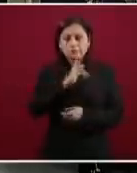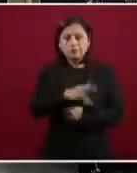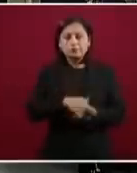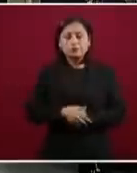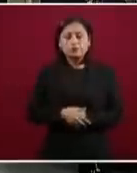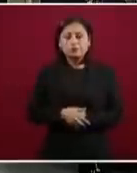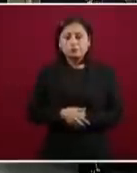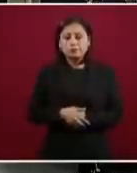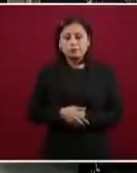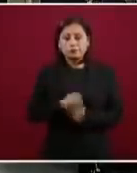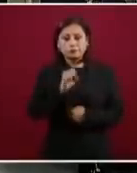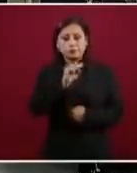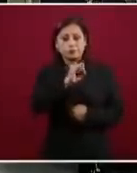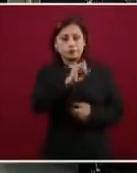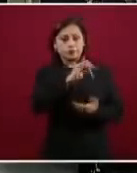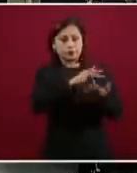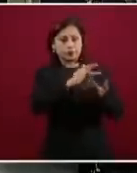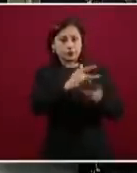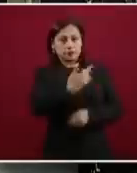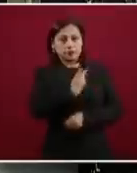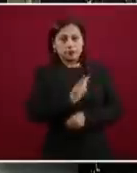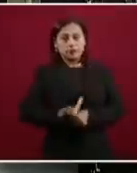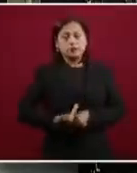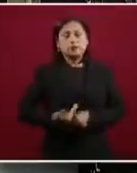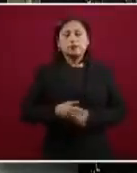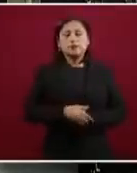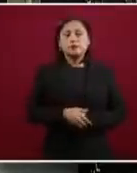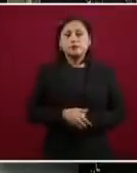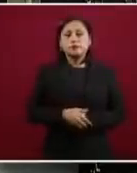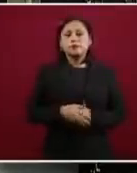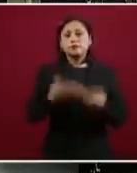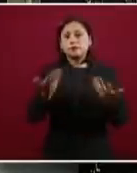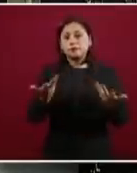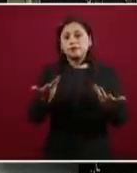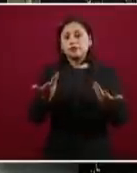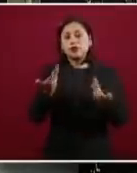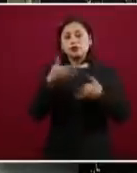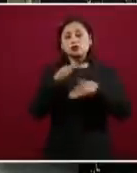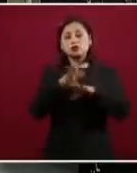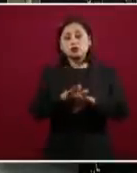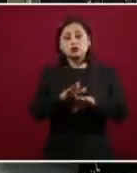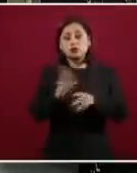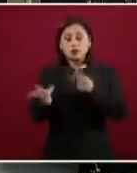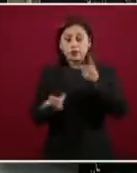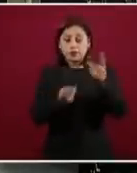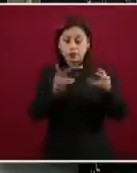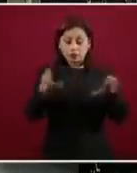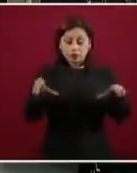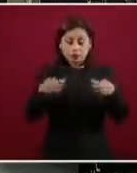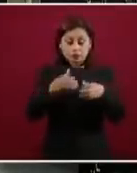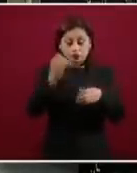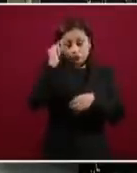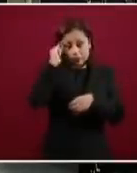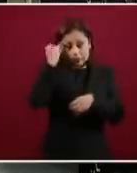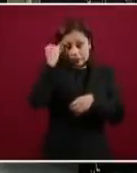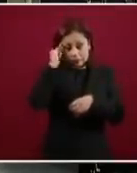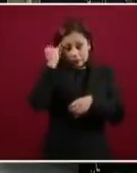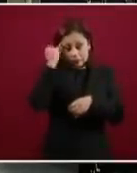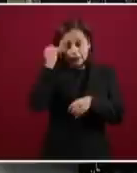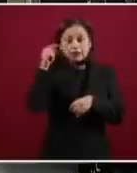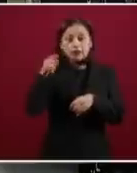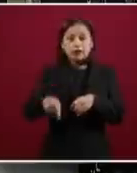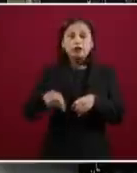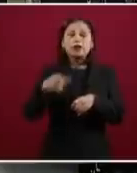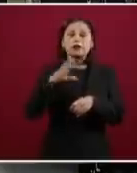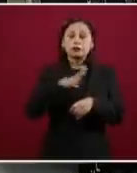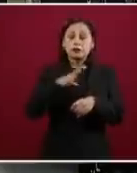contestas? Sí, gracias, presidente. Sí, en lo que concierne a la consulta indígena, hay un marco normativo nacional